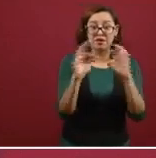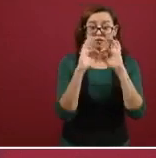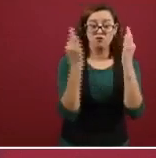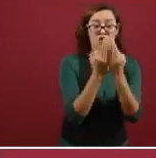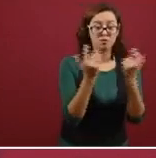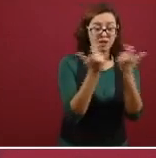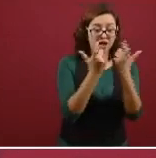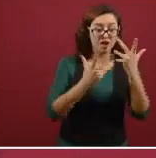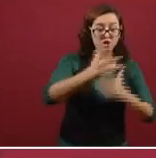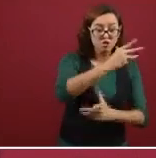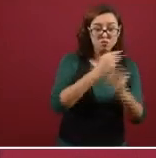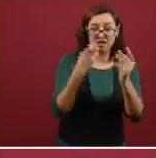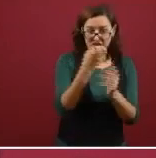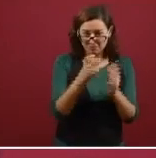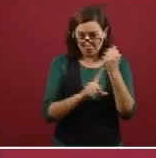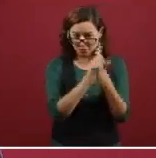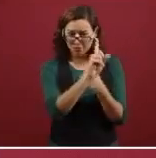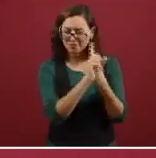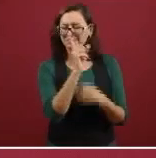es que